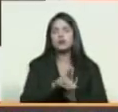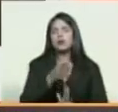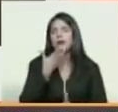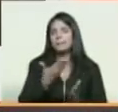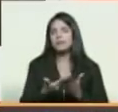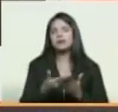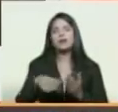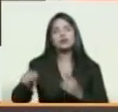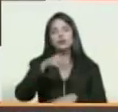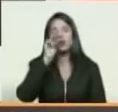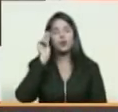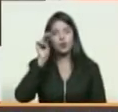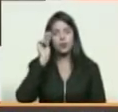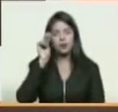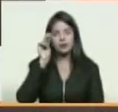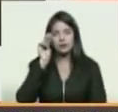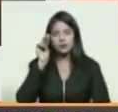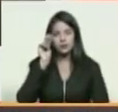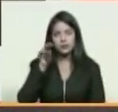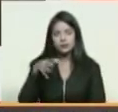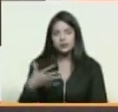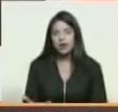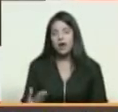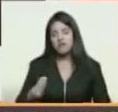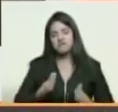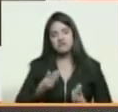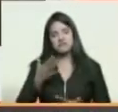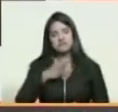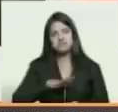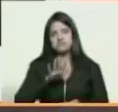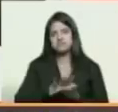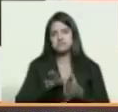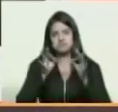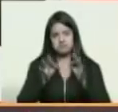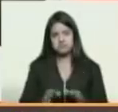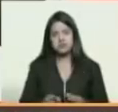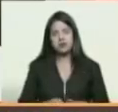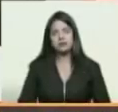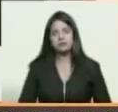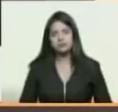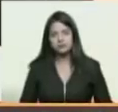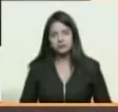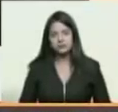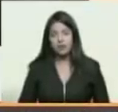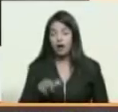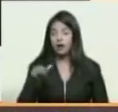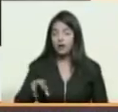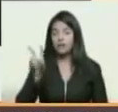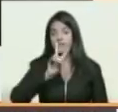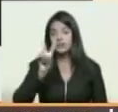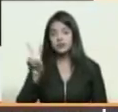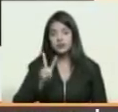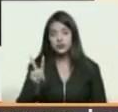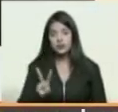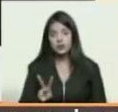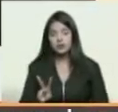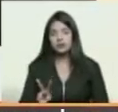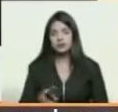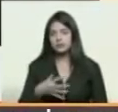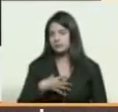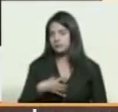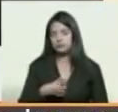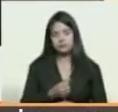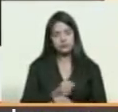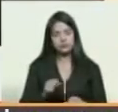sus educadores y sus educadoras, a vivir con dignidad. En Venezuela no puede